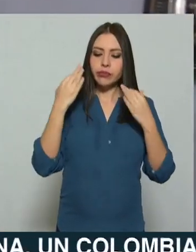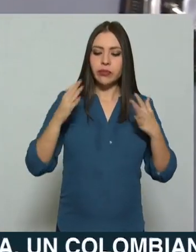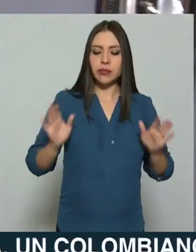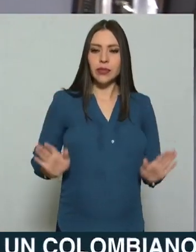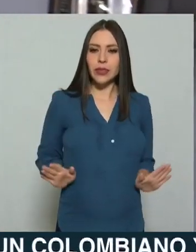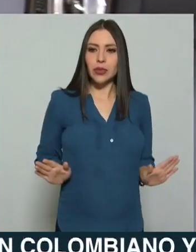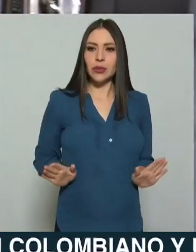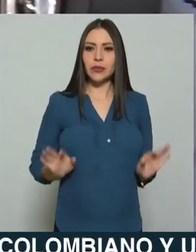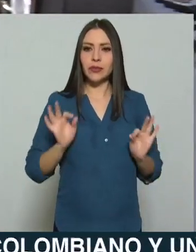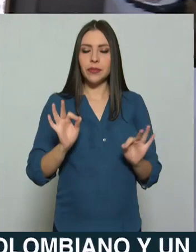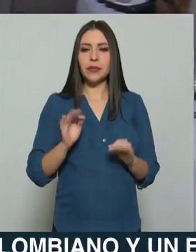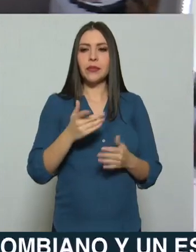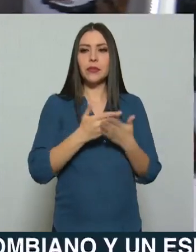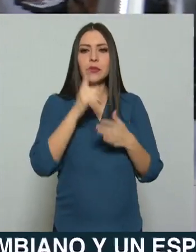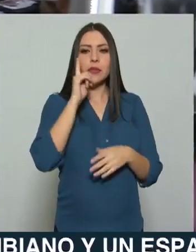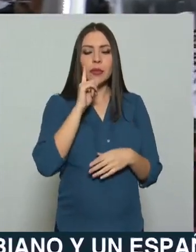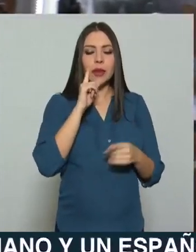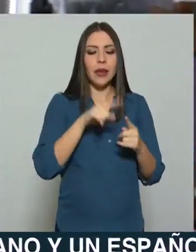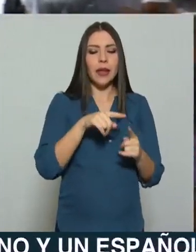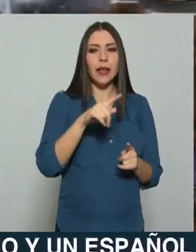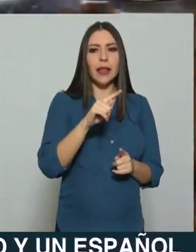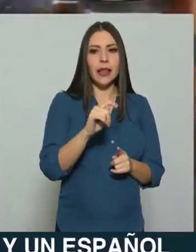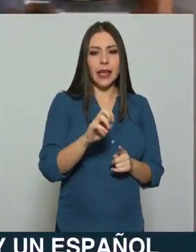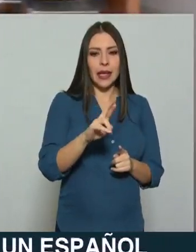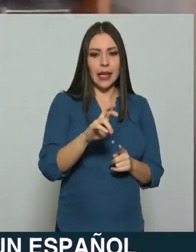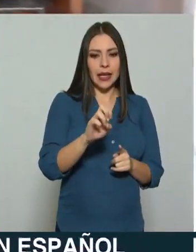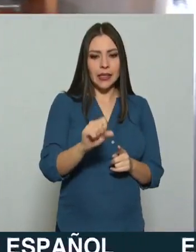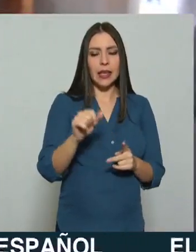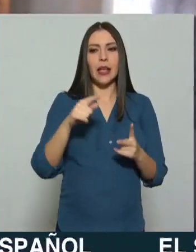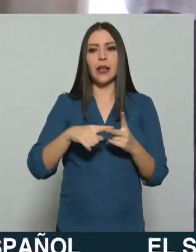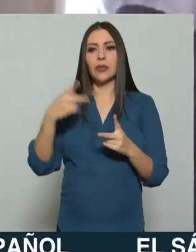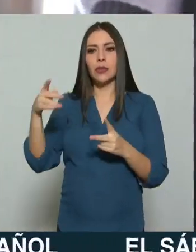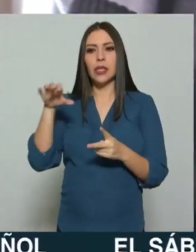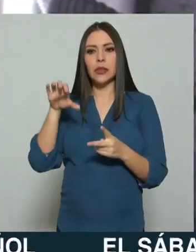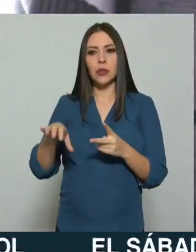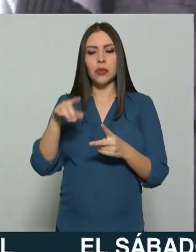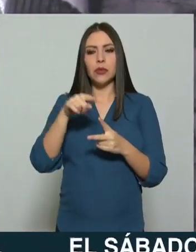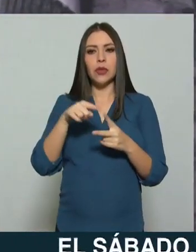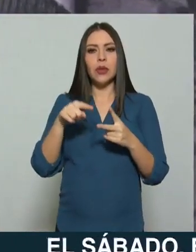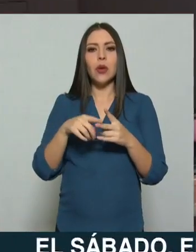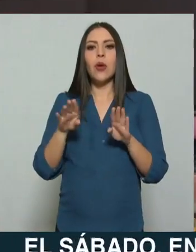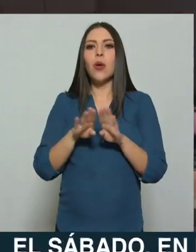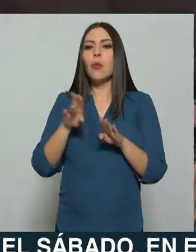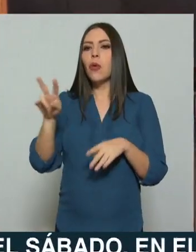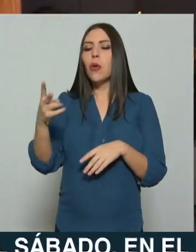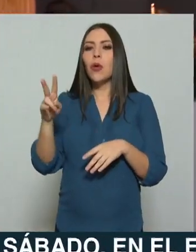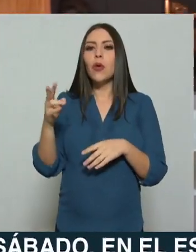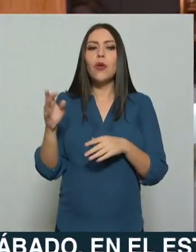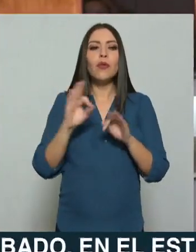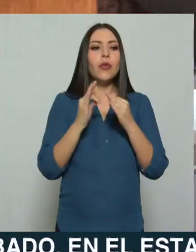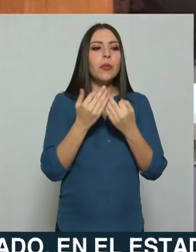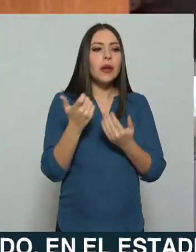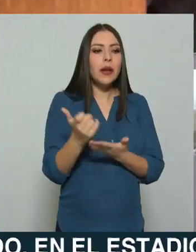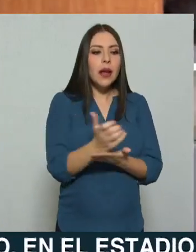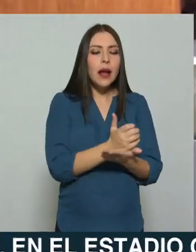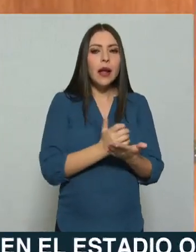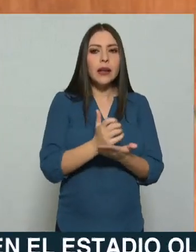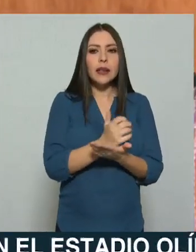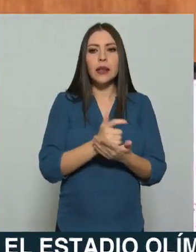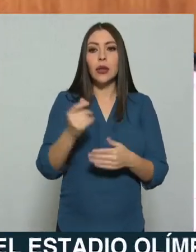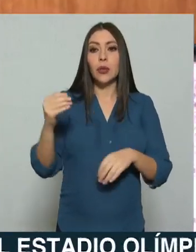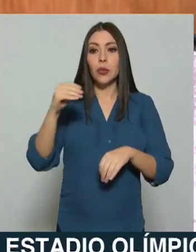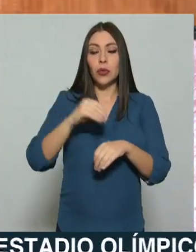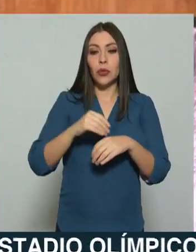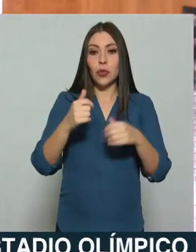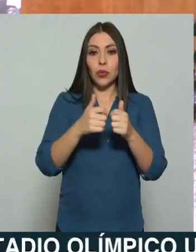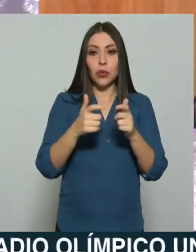pesada llevó a María Teresa y a su esposo a buscar nuevas opciones de ingreso económico. Liderar una banda musical fue lo